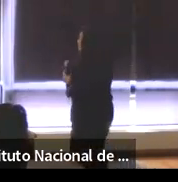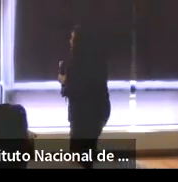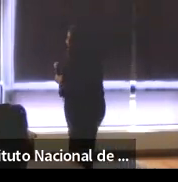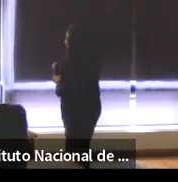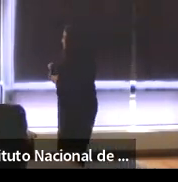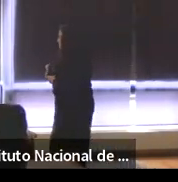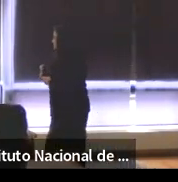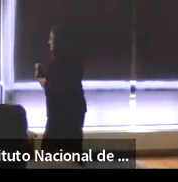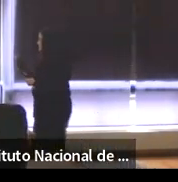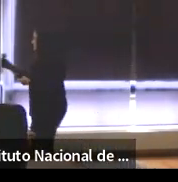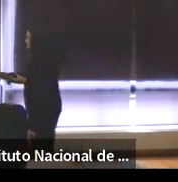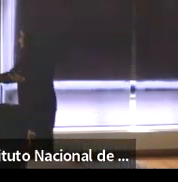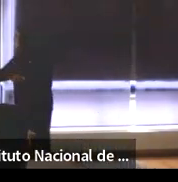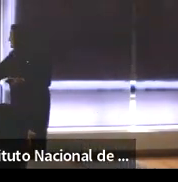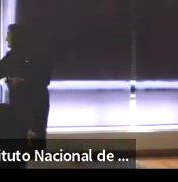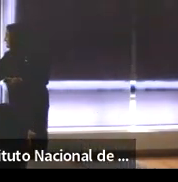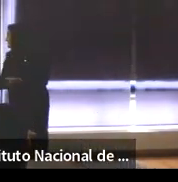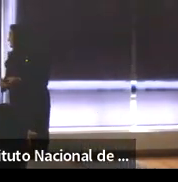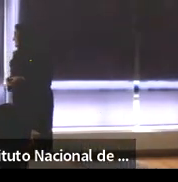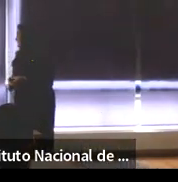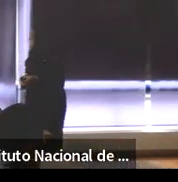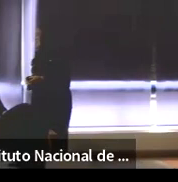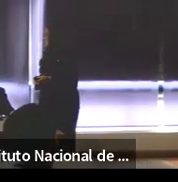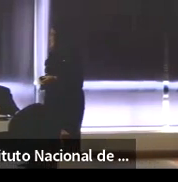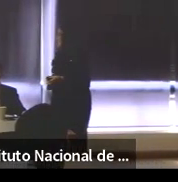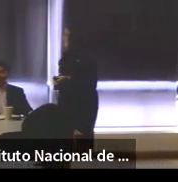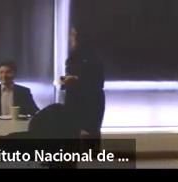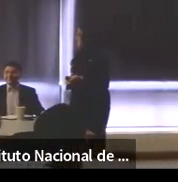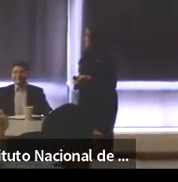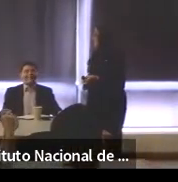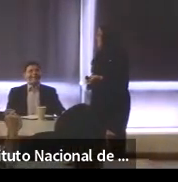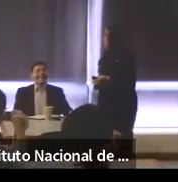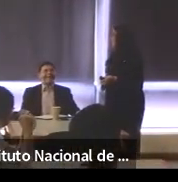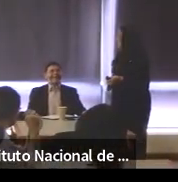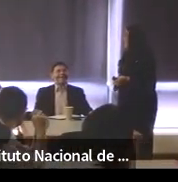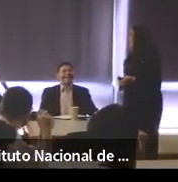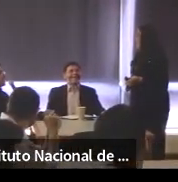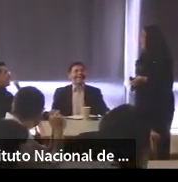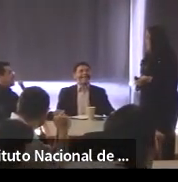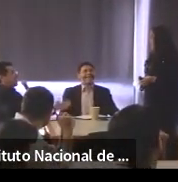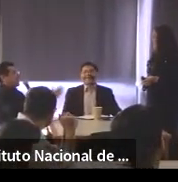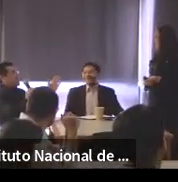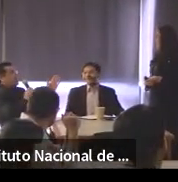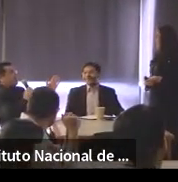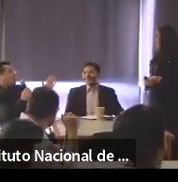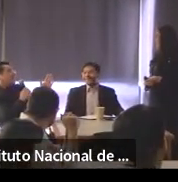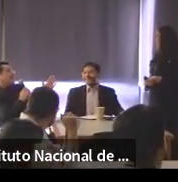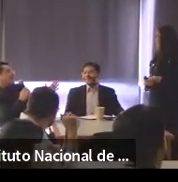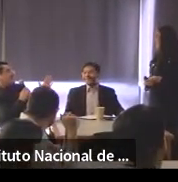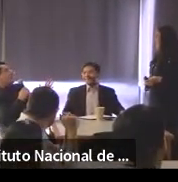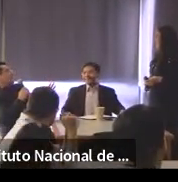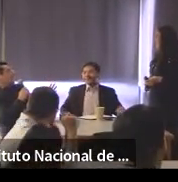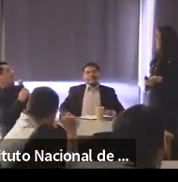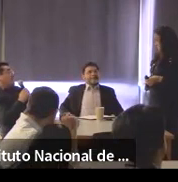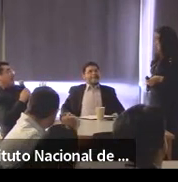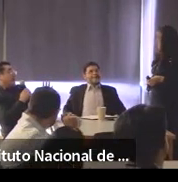qué cree que suceda acaba de sumar una serie de trabajo Que va a ser incontrolable porque uno no